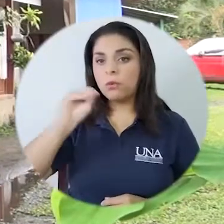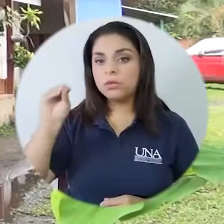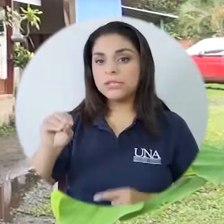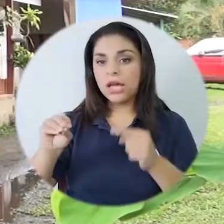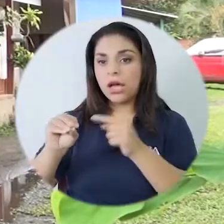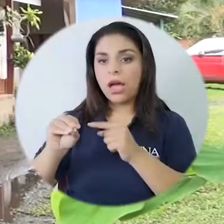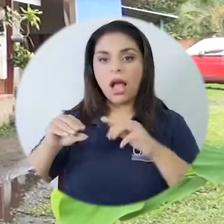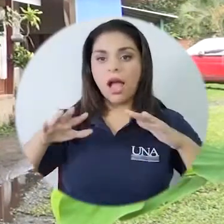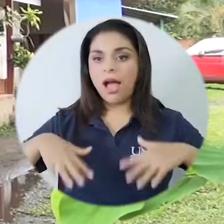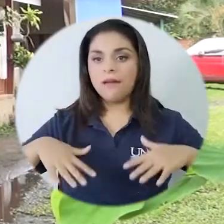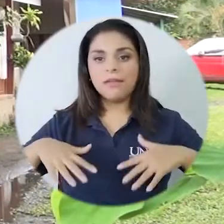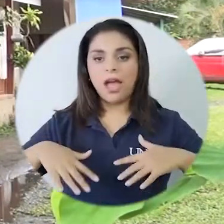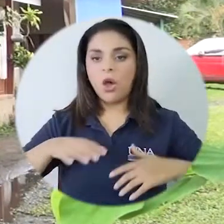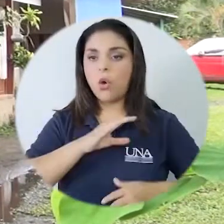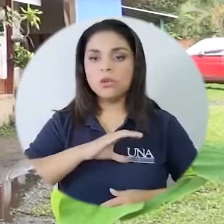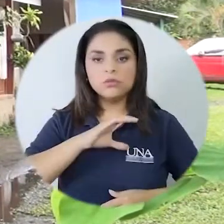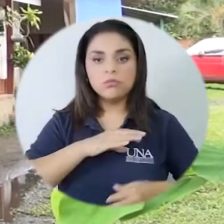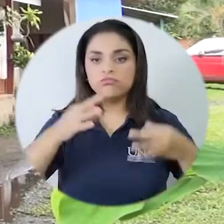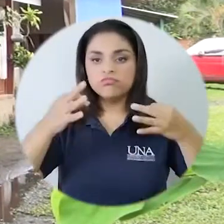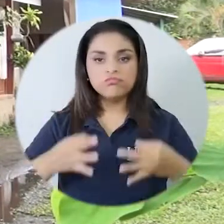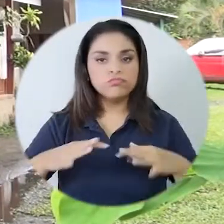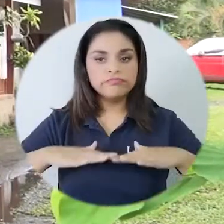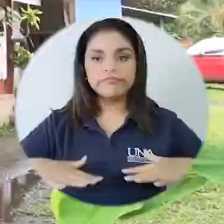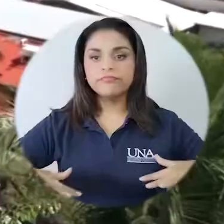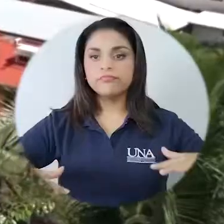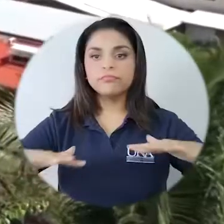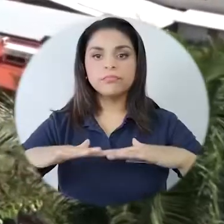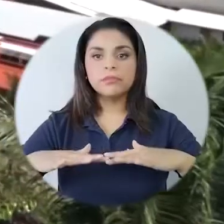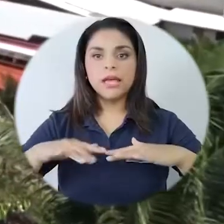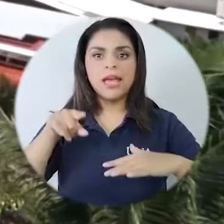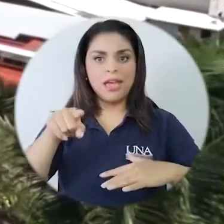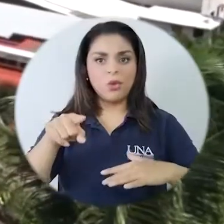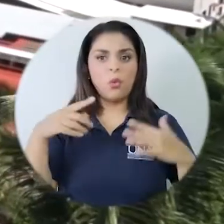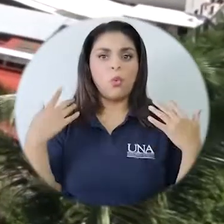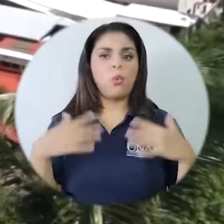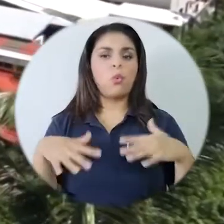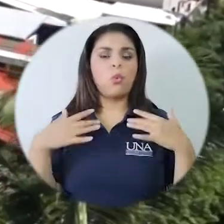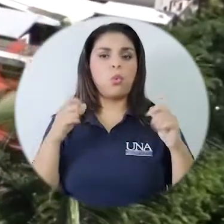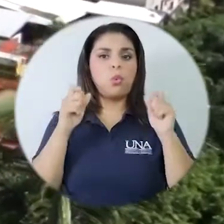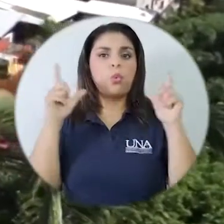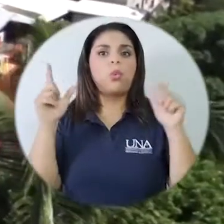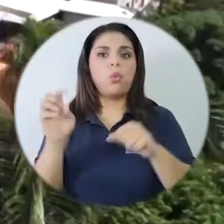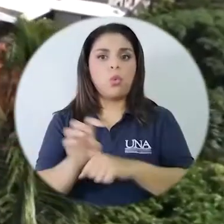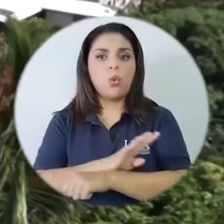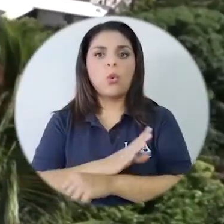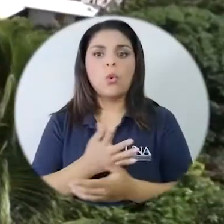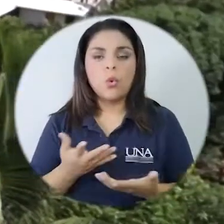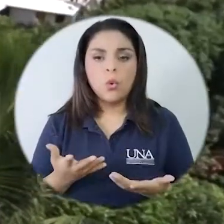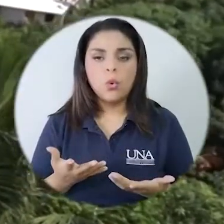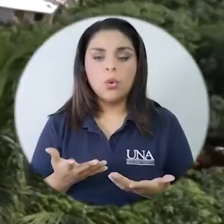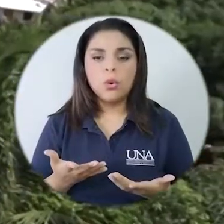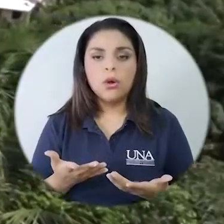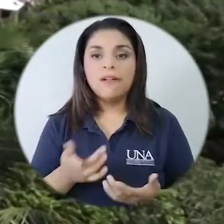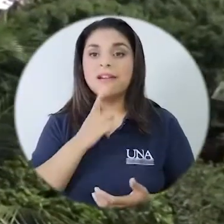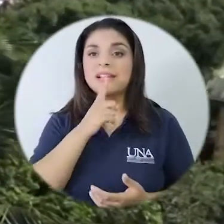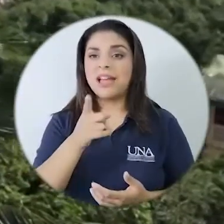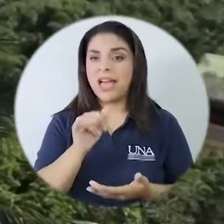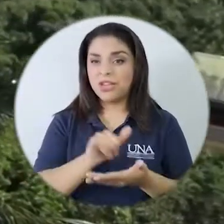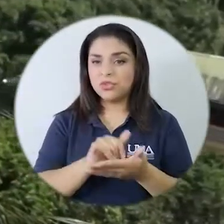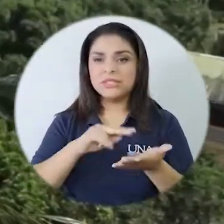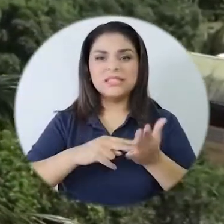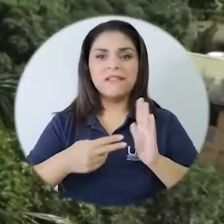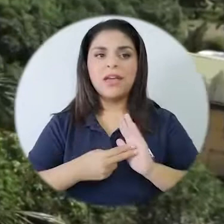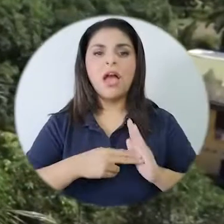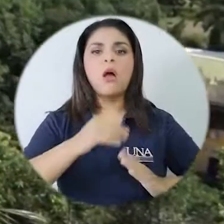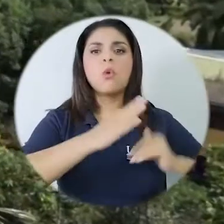no estaban en condiciones dentro del ordenamiento territorial. Son datos alarmantes. Esto nos quiere decir que